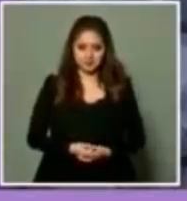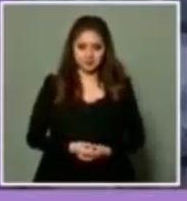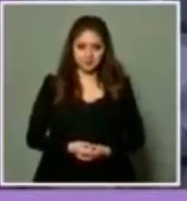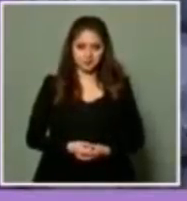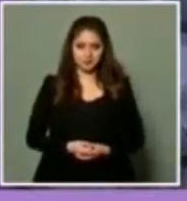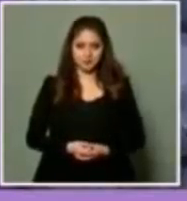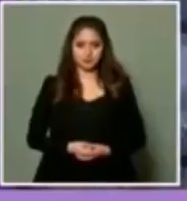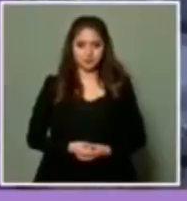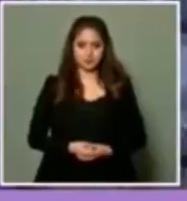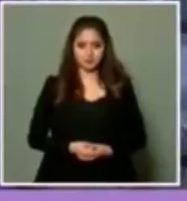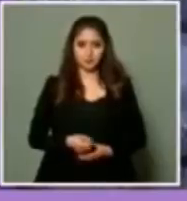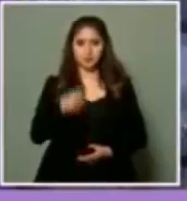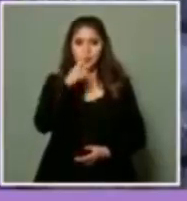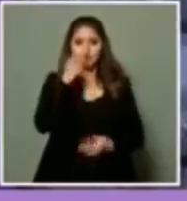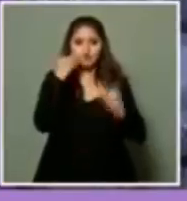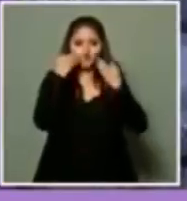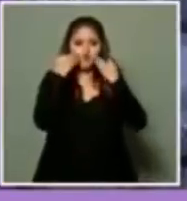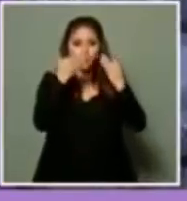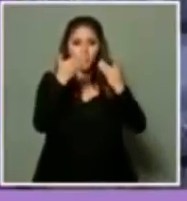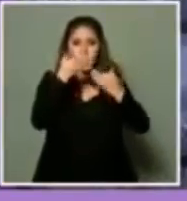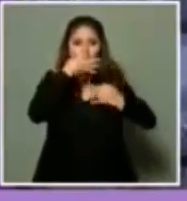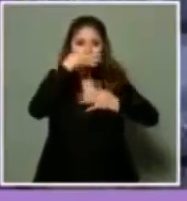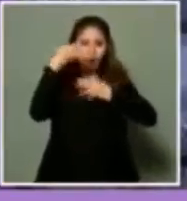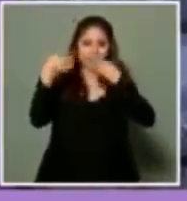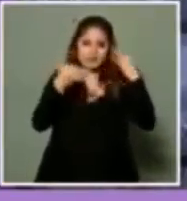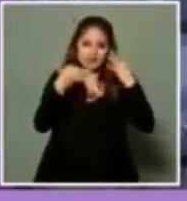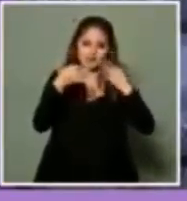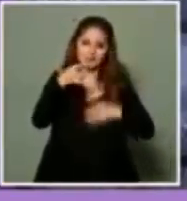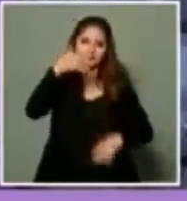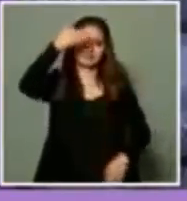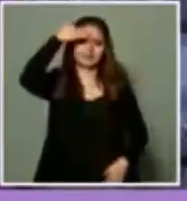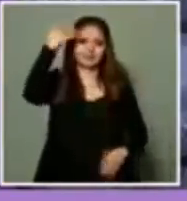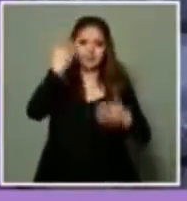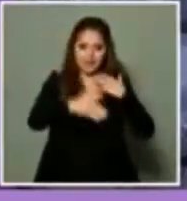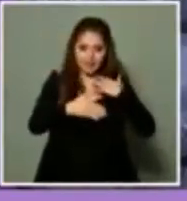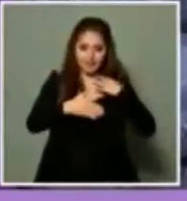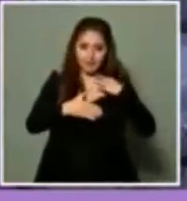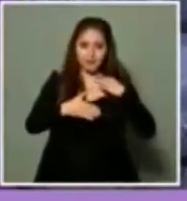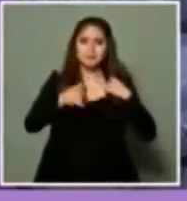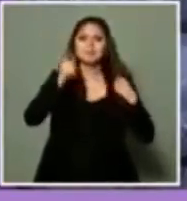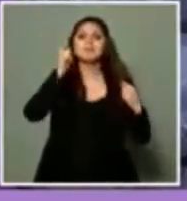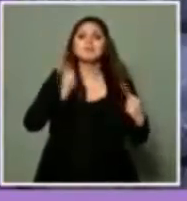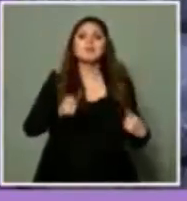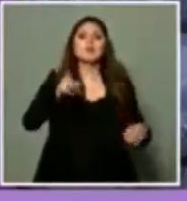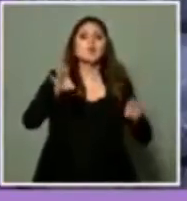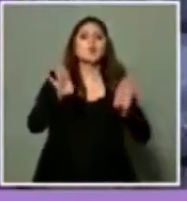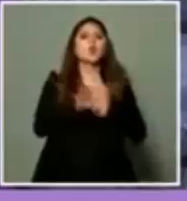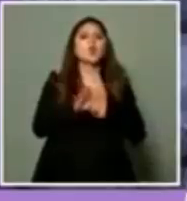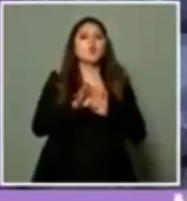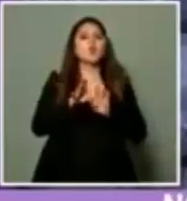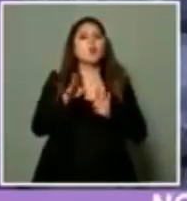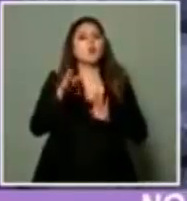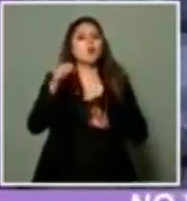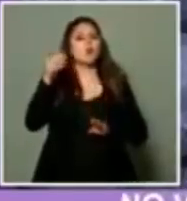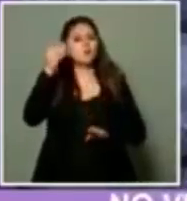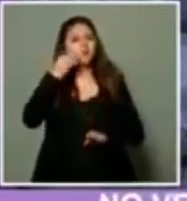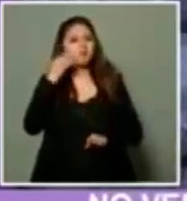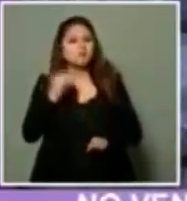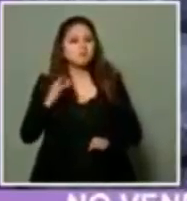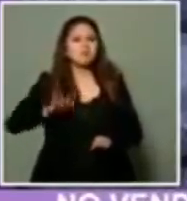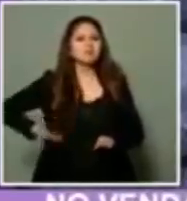Lo viste en las noticias y tú lo sabes. La descomposición producida por el gobierno de